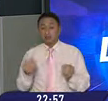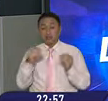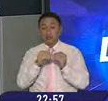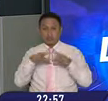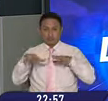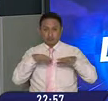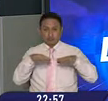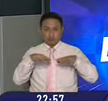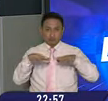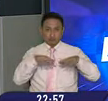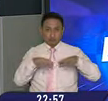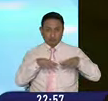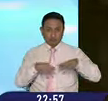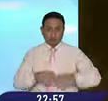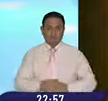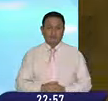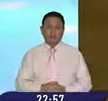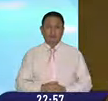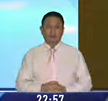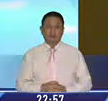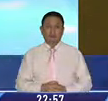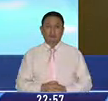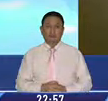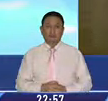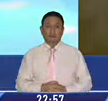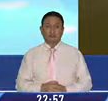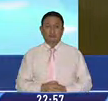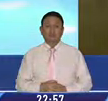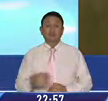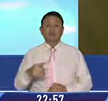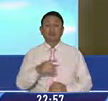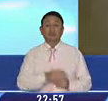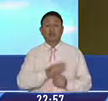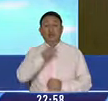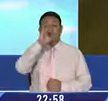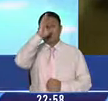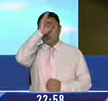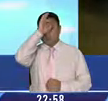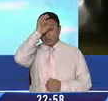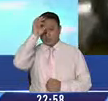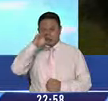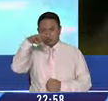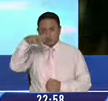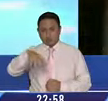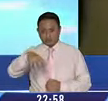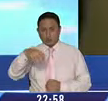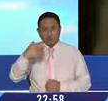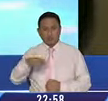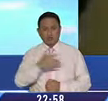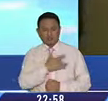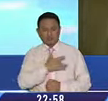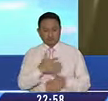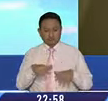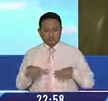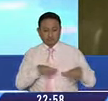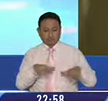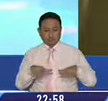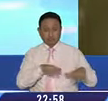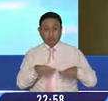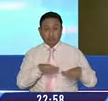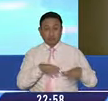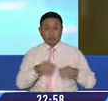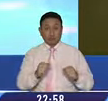menor intensidad. La provincia suneña de Dukse, en Turquía, fue el escenario de un sismo de 6 grados de